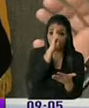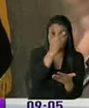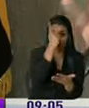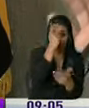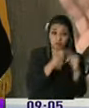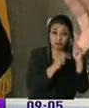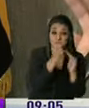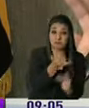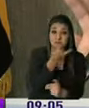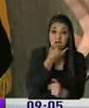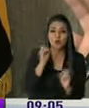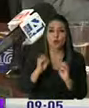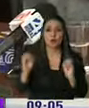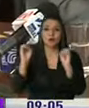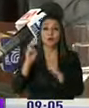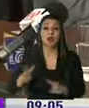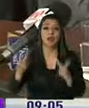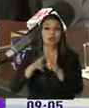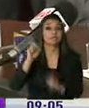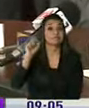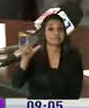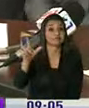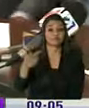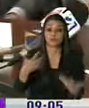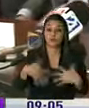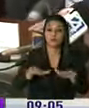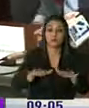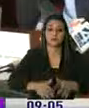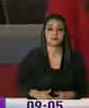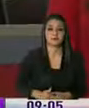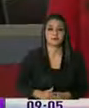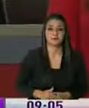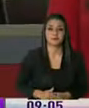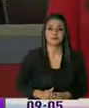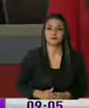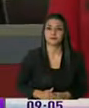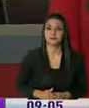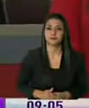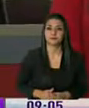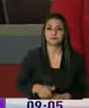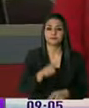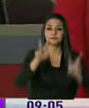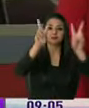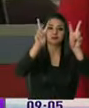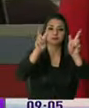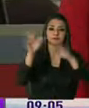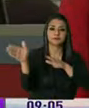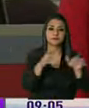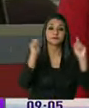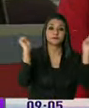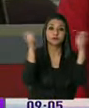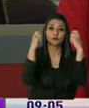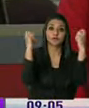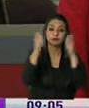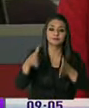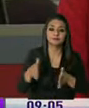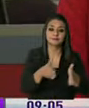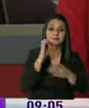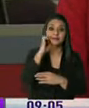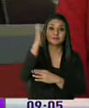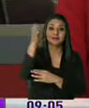concebidas o hubo sobreprecio. Informó Héctor Romero. En otro tema les contamos que la Fundación Caminos de